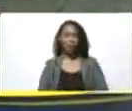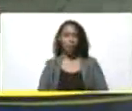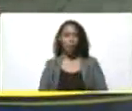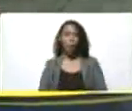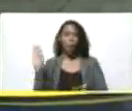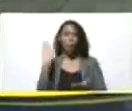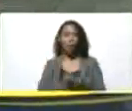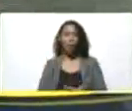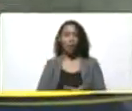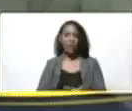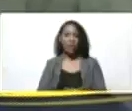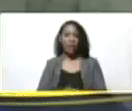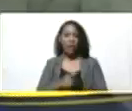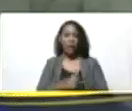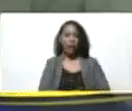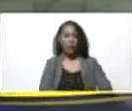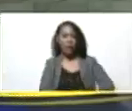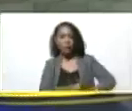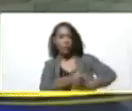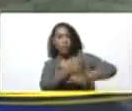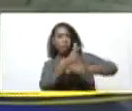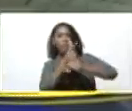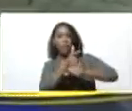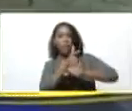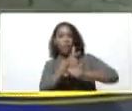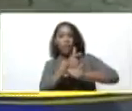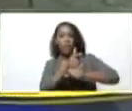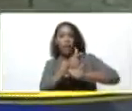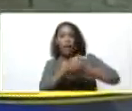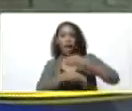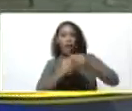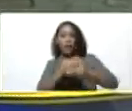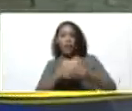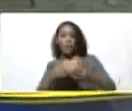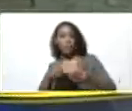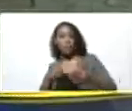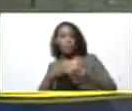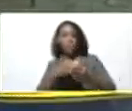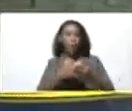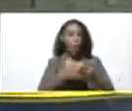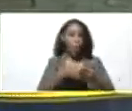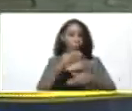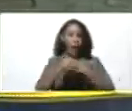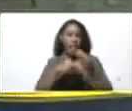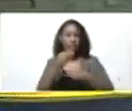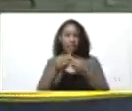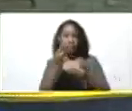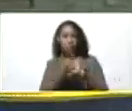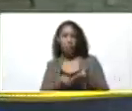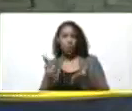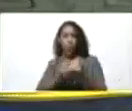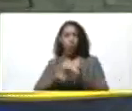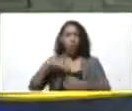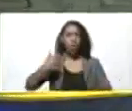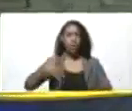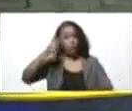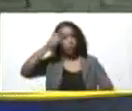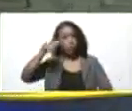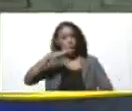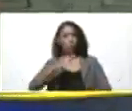levantar las armas nuevamente e insurgir para reivindicar los derechos del